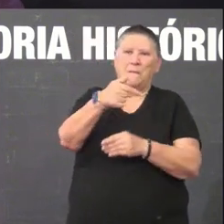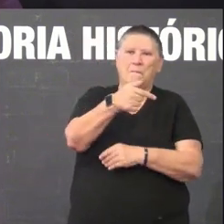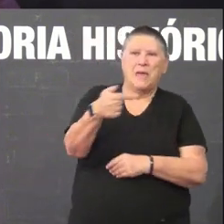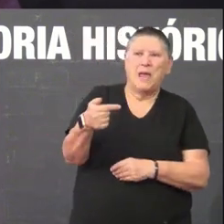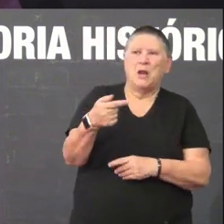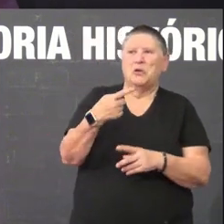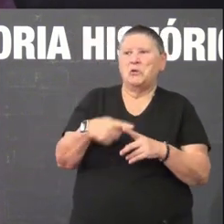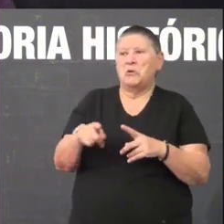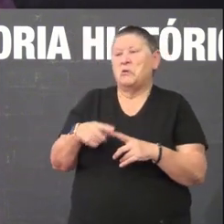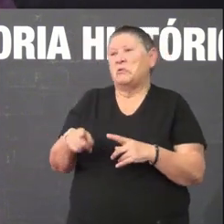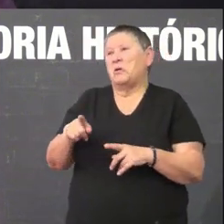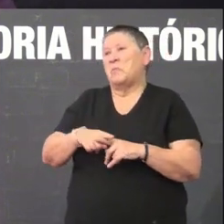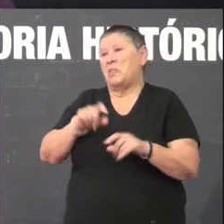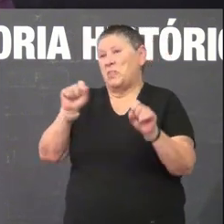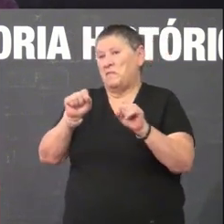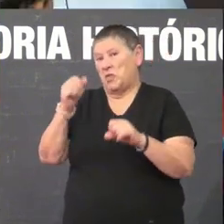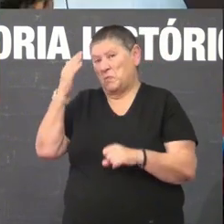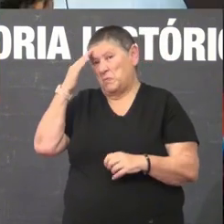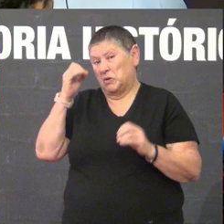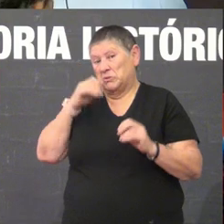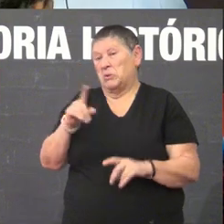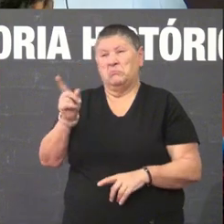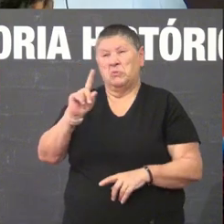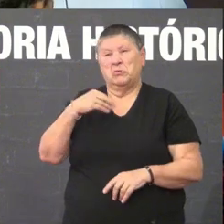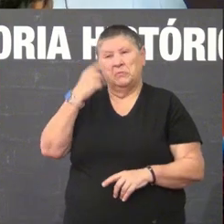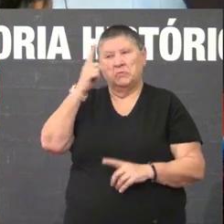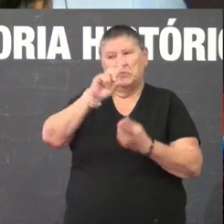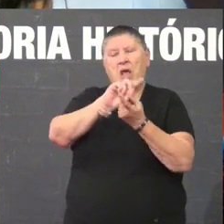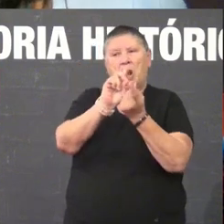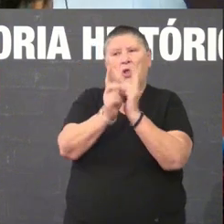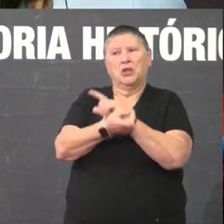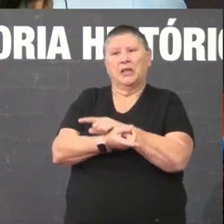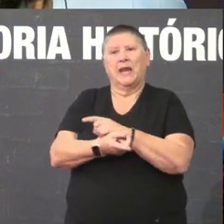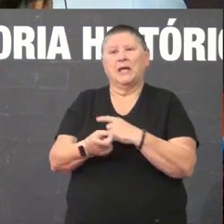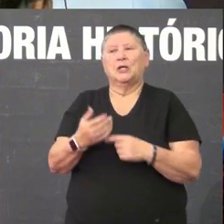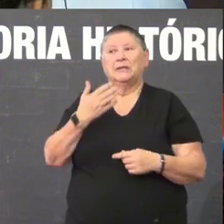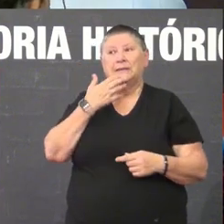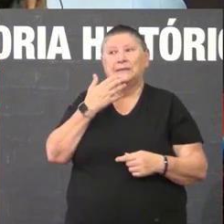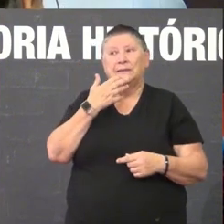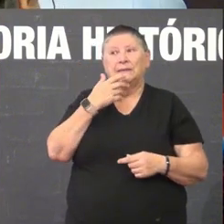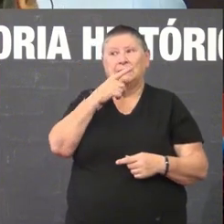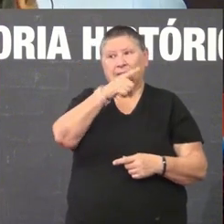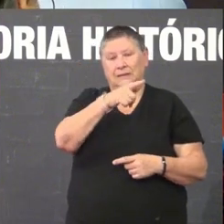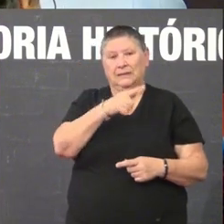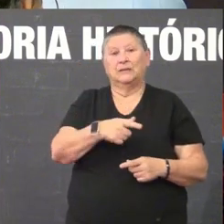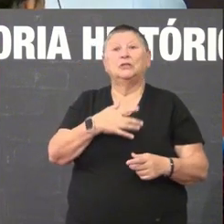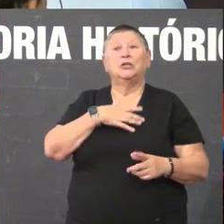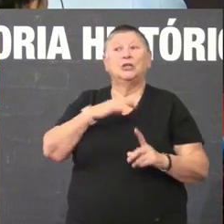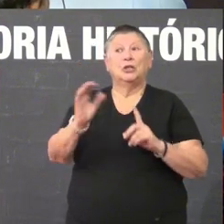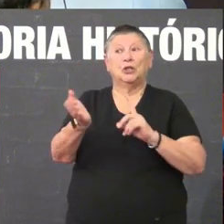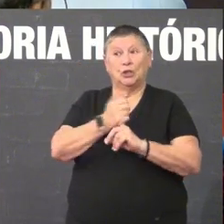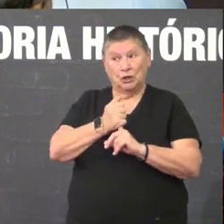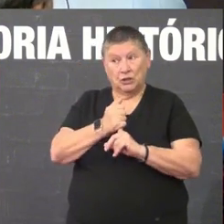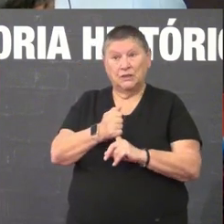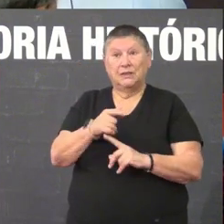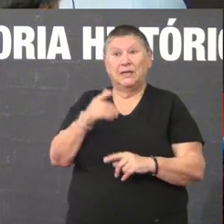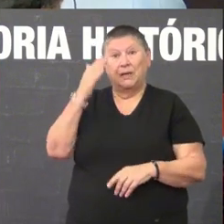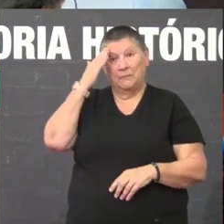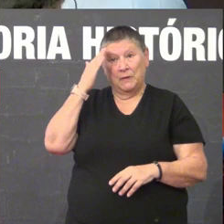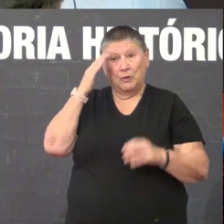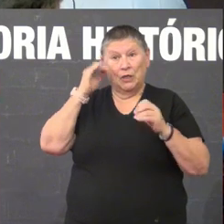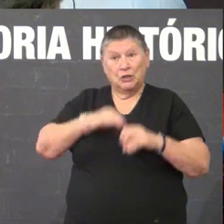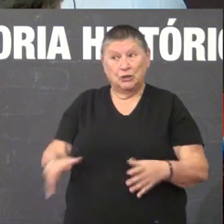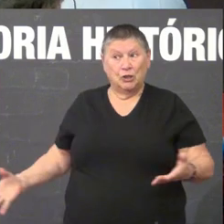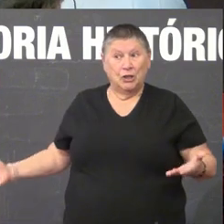defiendo la memoria histórica al contrario yo pienso que os se logra restituir un relato como